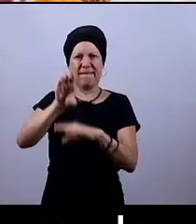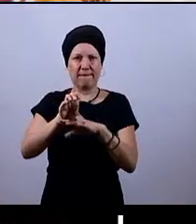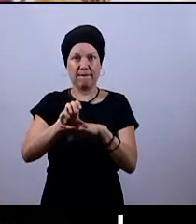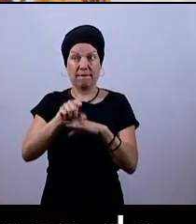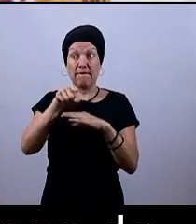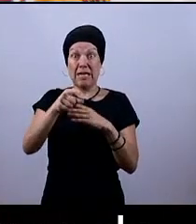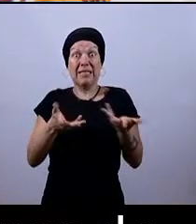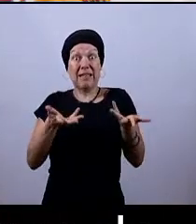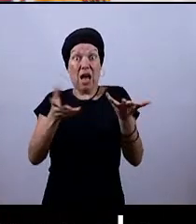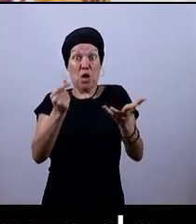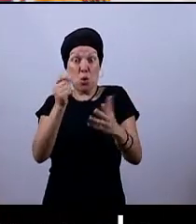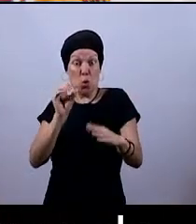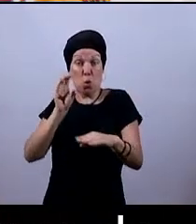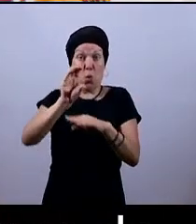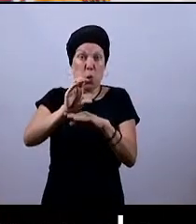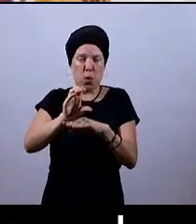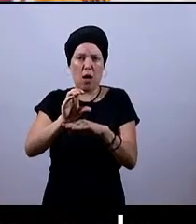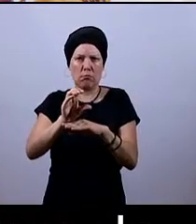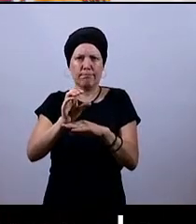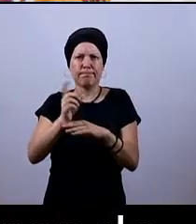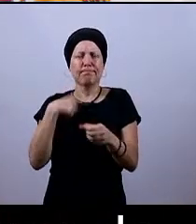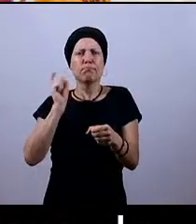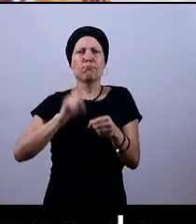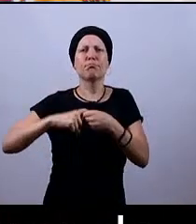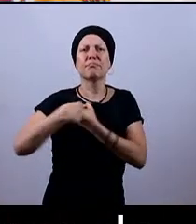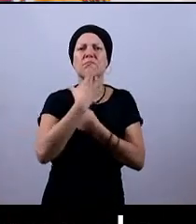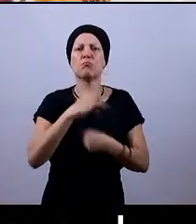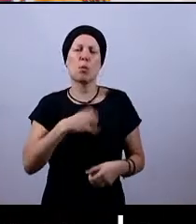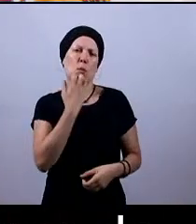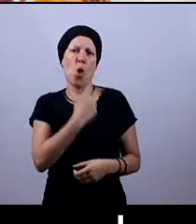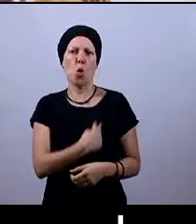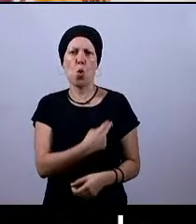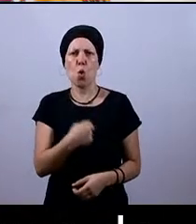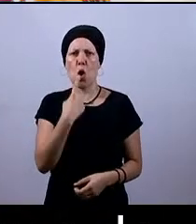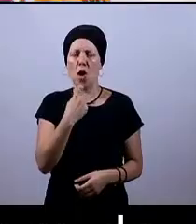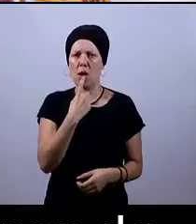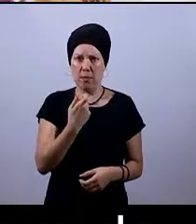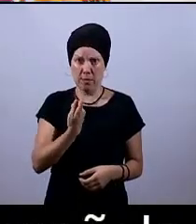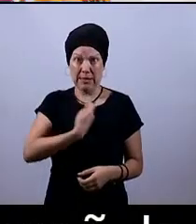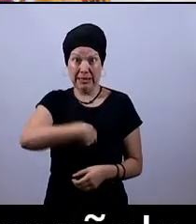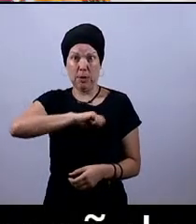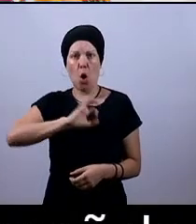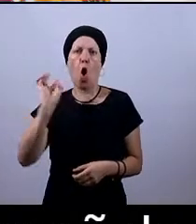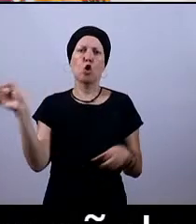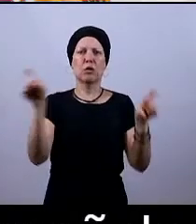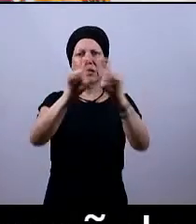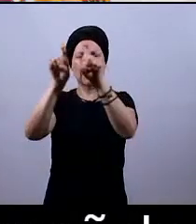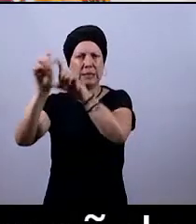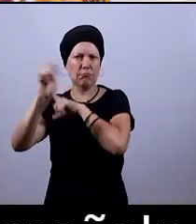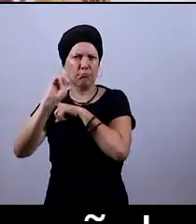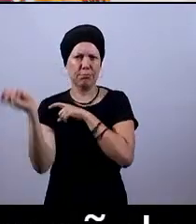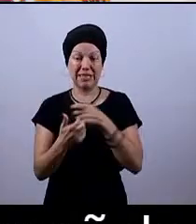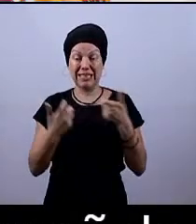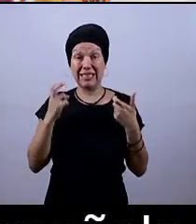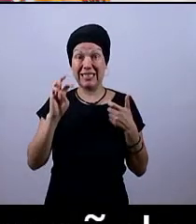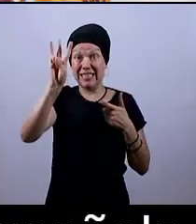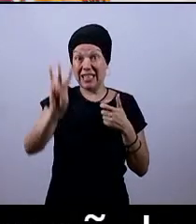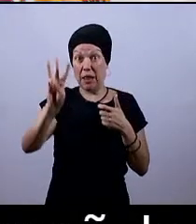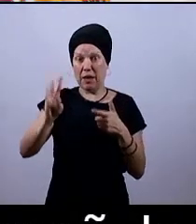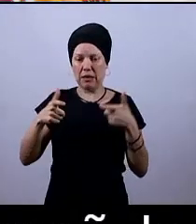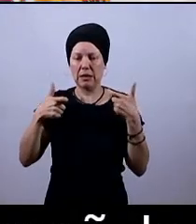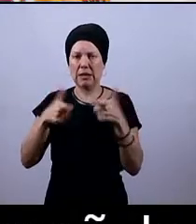estas ayudas pueden acogerse tanto la Cruz Roja Española como otras entidades del tercer sector